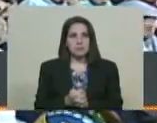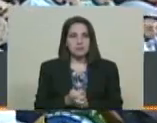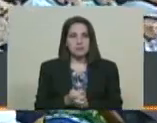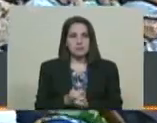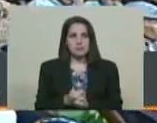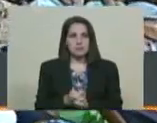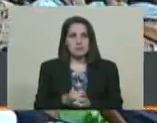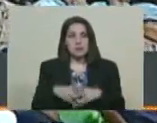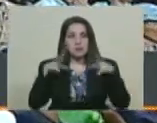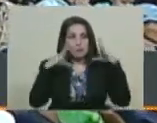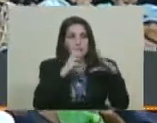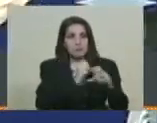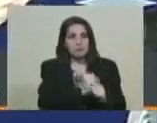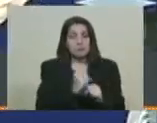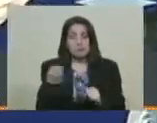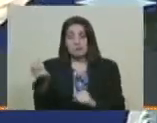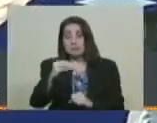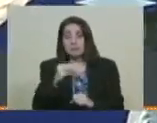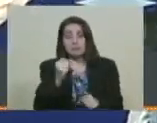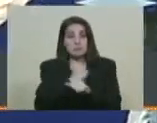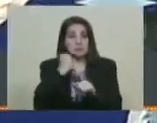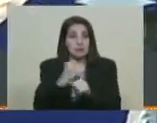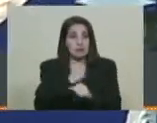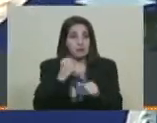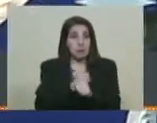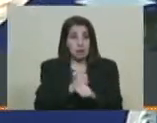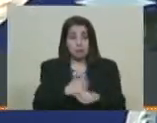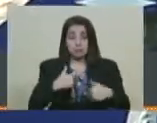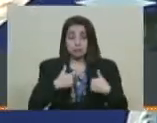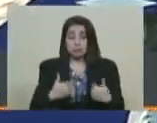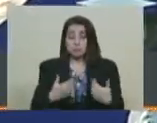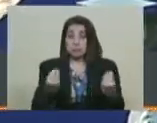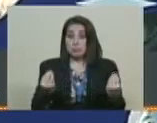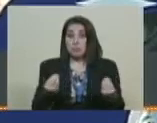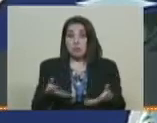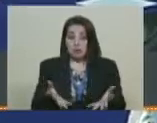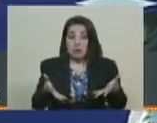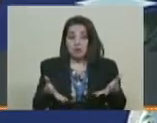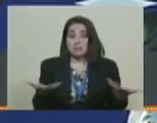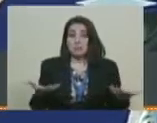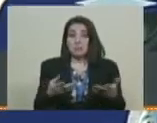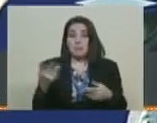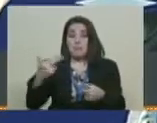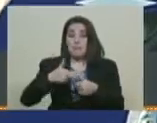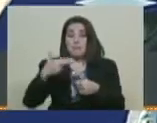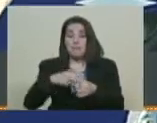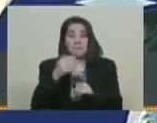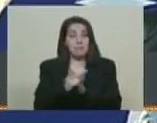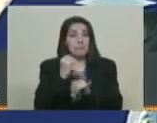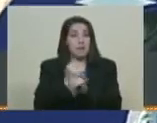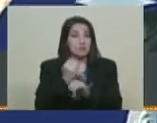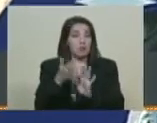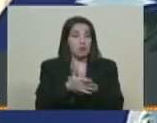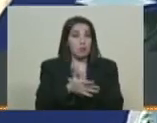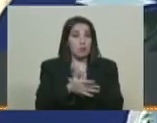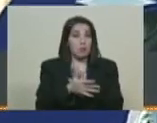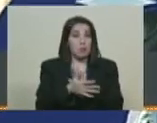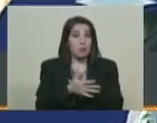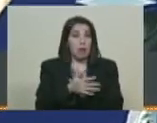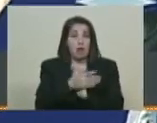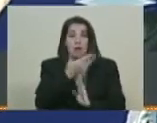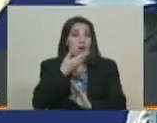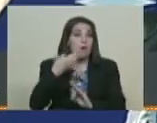confianza y además trabajo incansablemente por el éxito del Petro. Y yo le pido a toda Venezuela, sobre todo a la